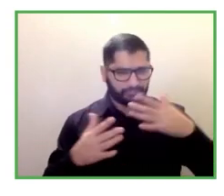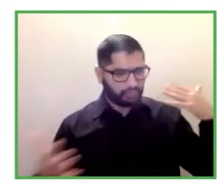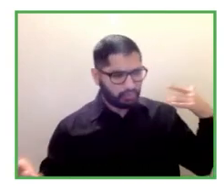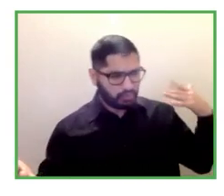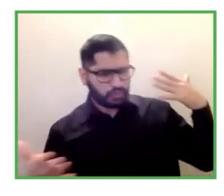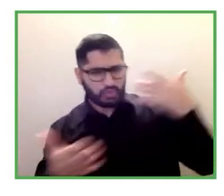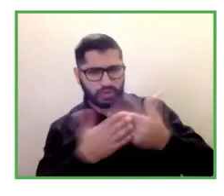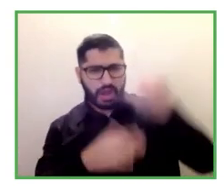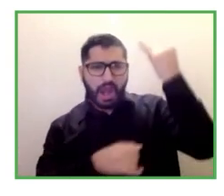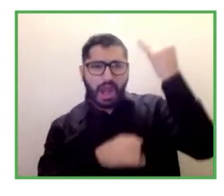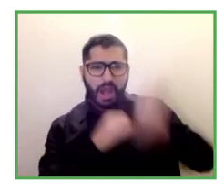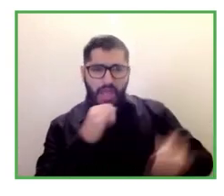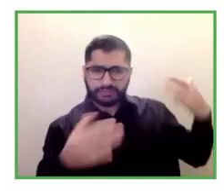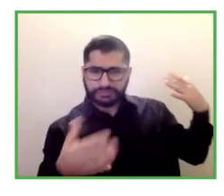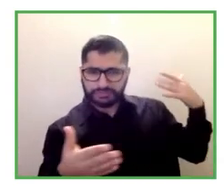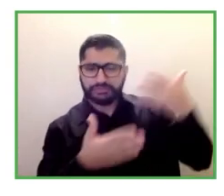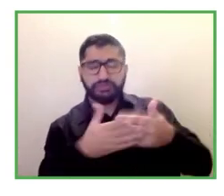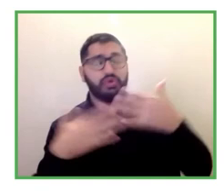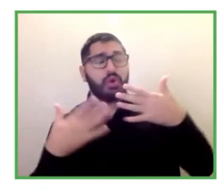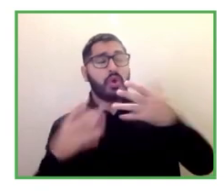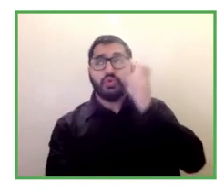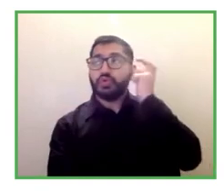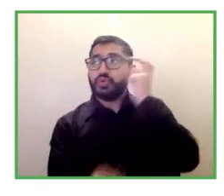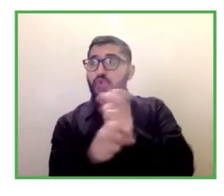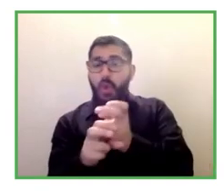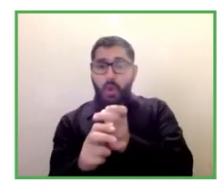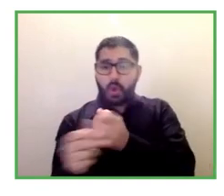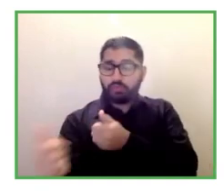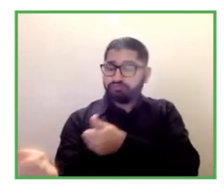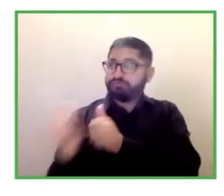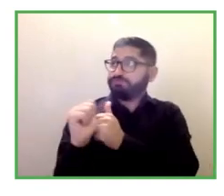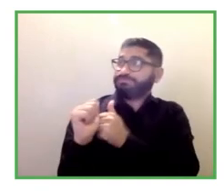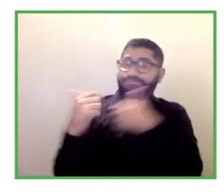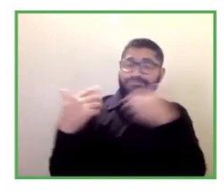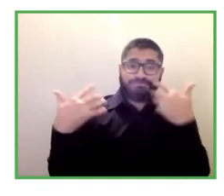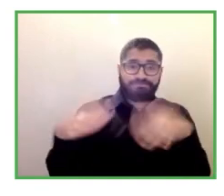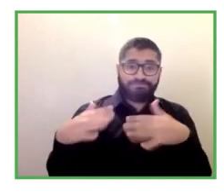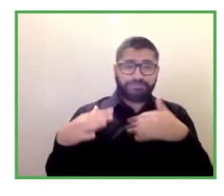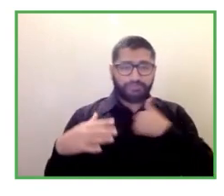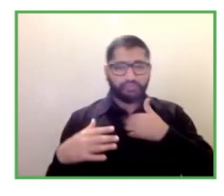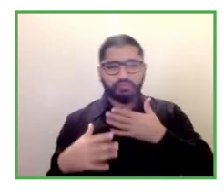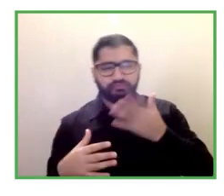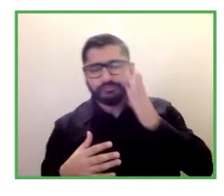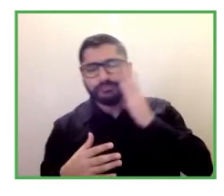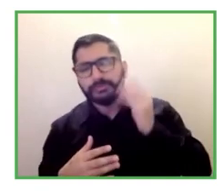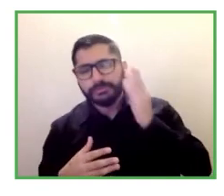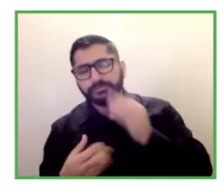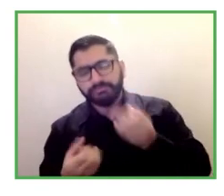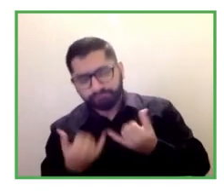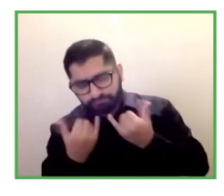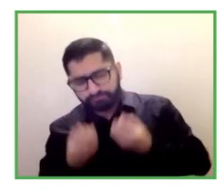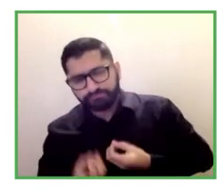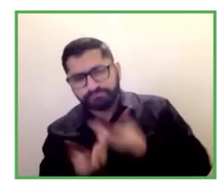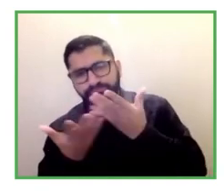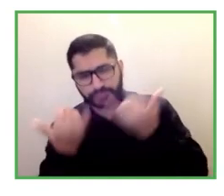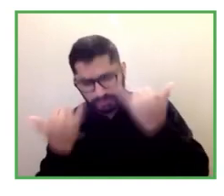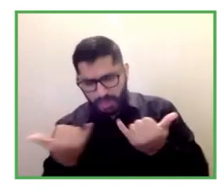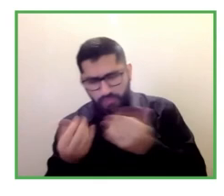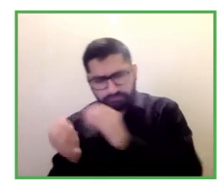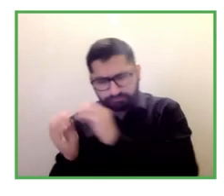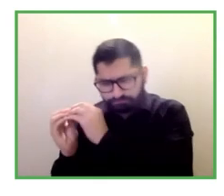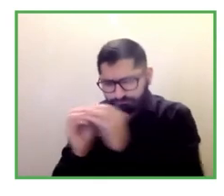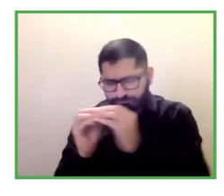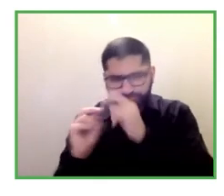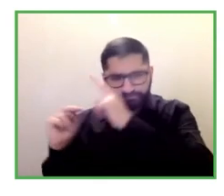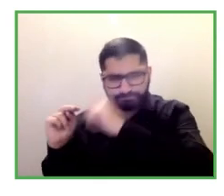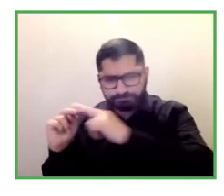diría que en la actualidad, con lo que hemos estado haciendo con nuestro proyecto debido a la pandemia, hemos tenido una situación